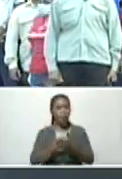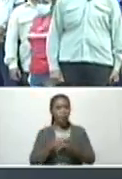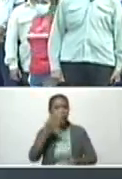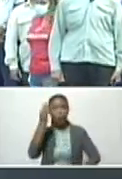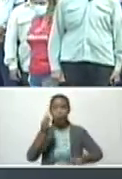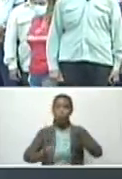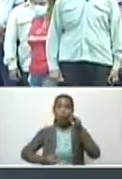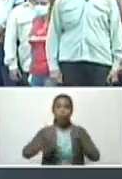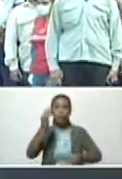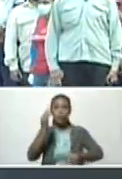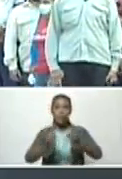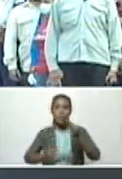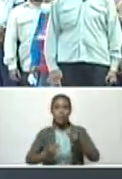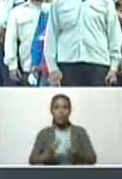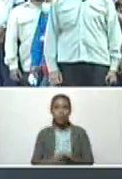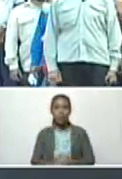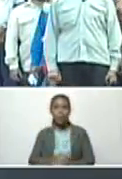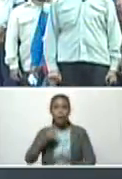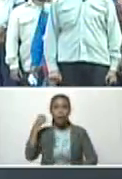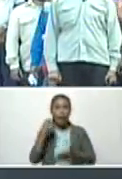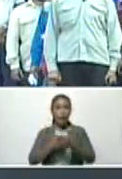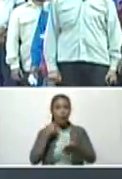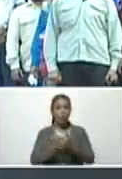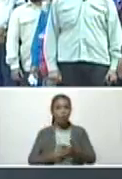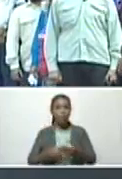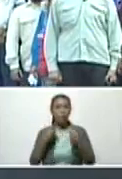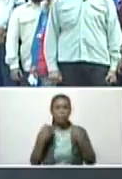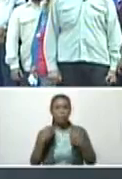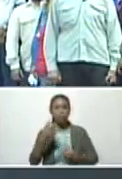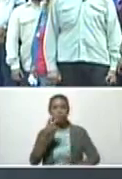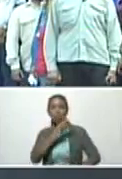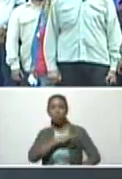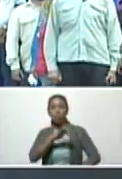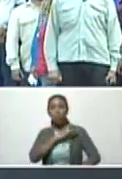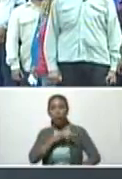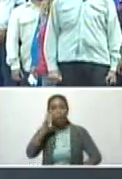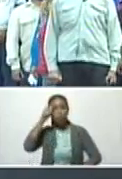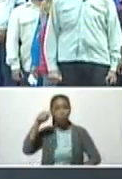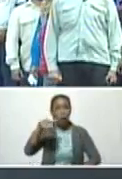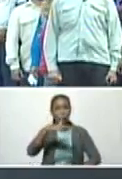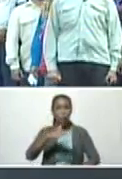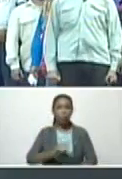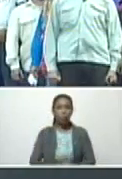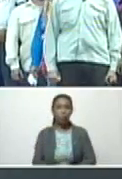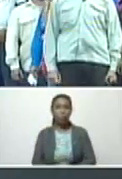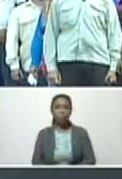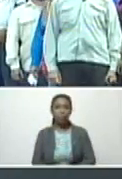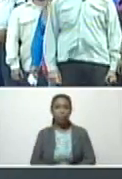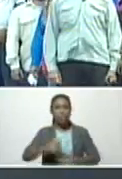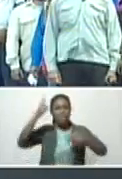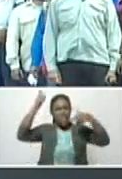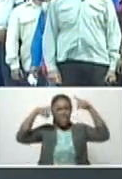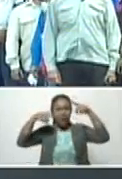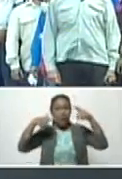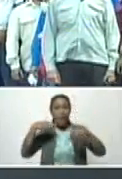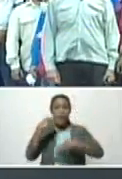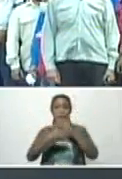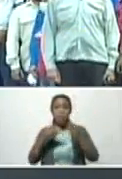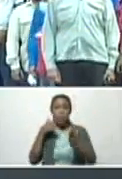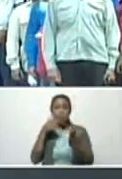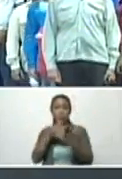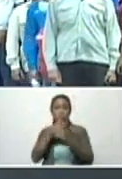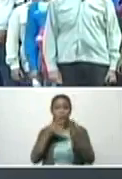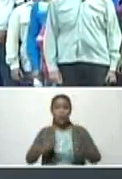justicia, en la lucha por el socialismo, en la lucha por los pueblos. Hugo Chávez, que fue tan atacado en